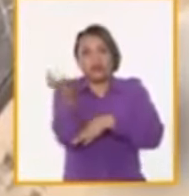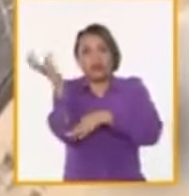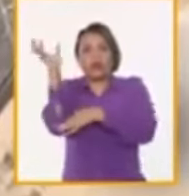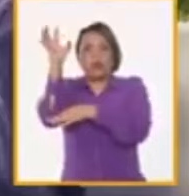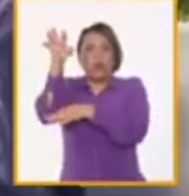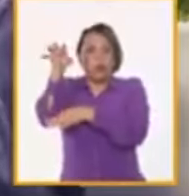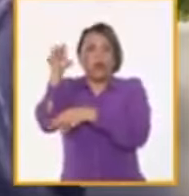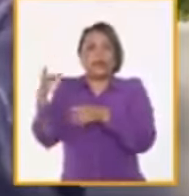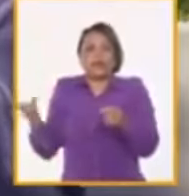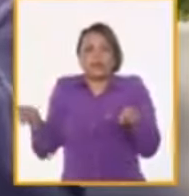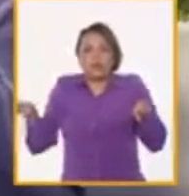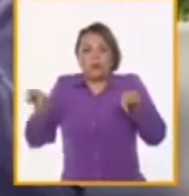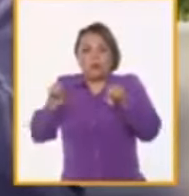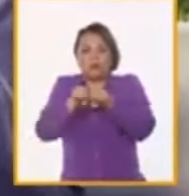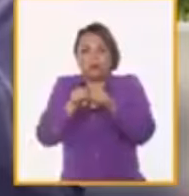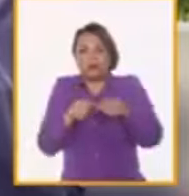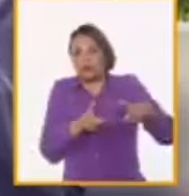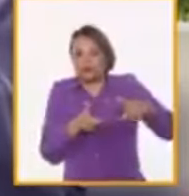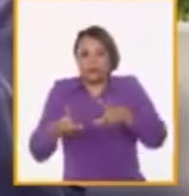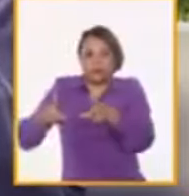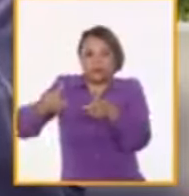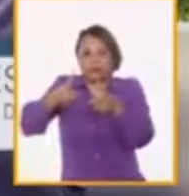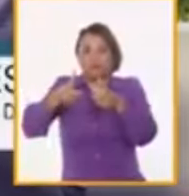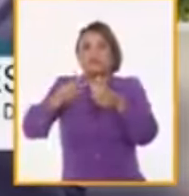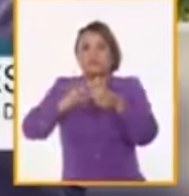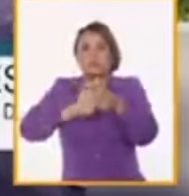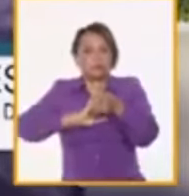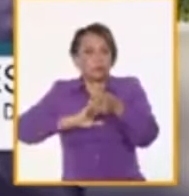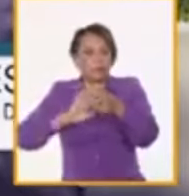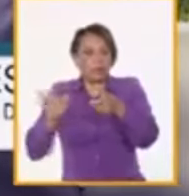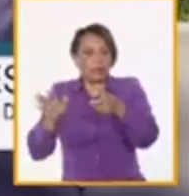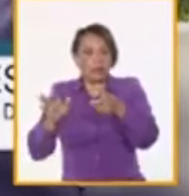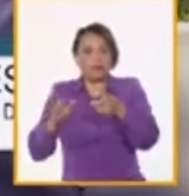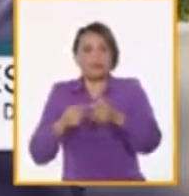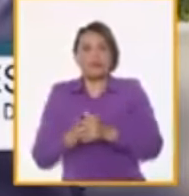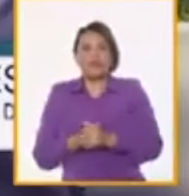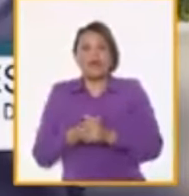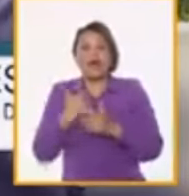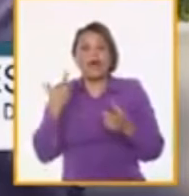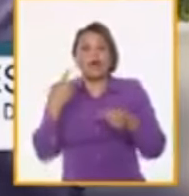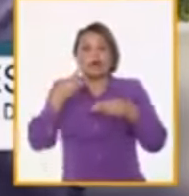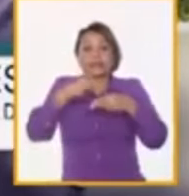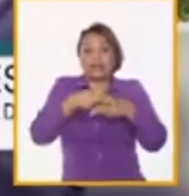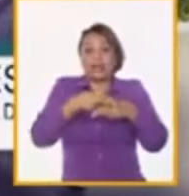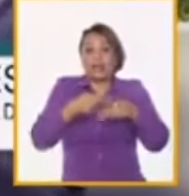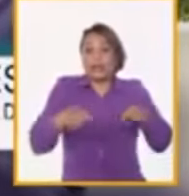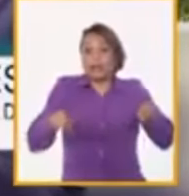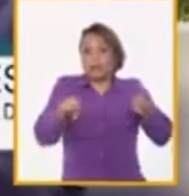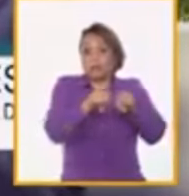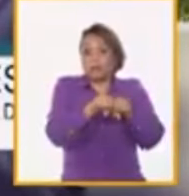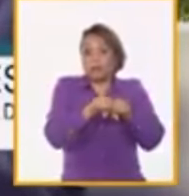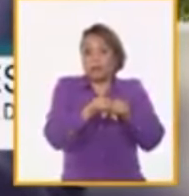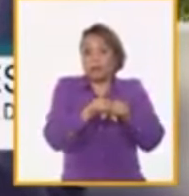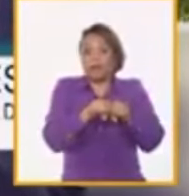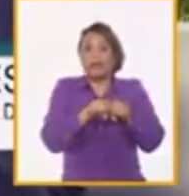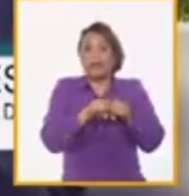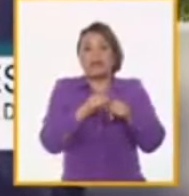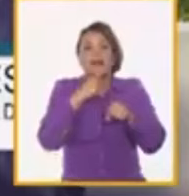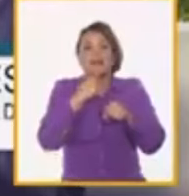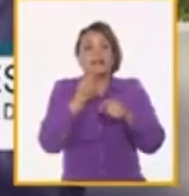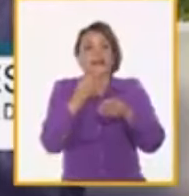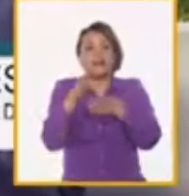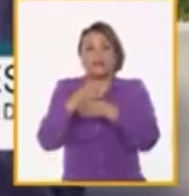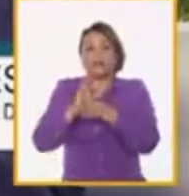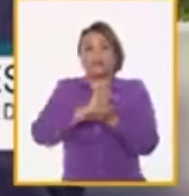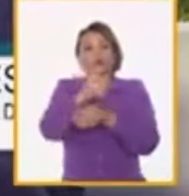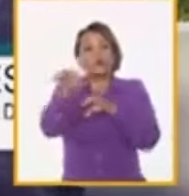suprimiendo salideros de gran magnitud que existen en la conductora 800 milímetros que conduce del campo de Pozo de los Beninos hasta el impulsor